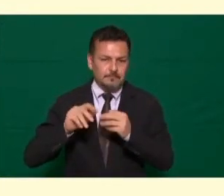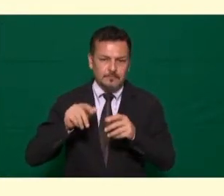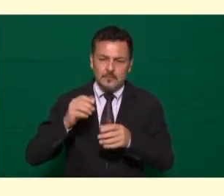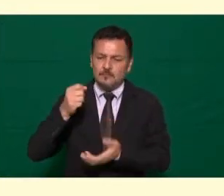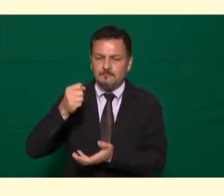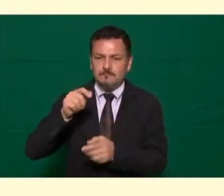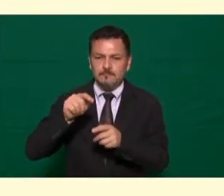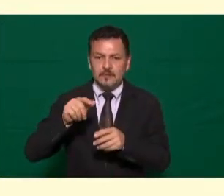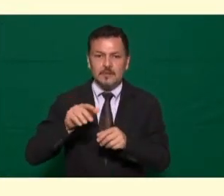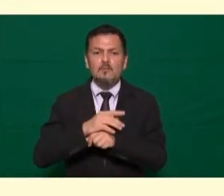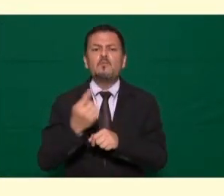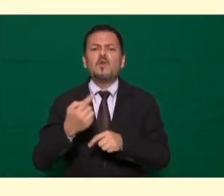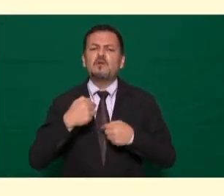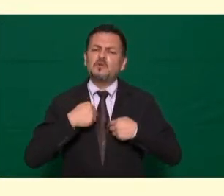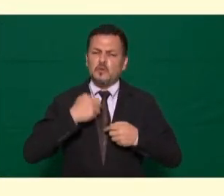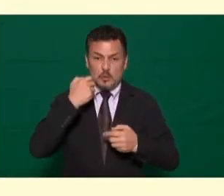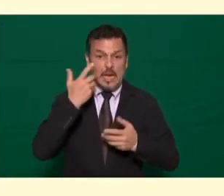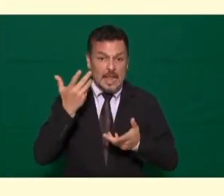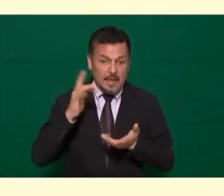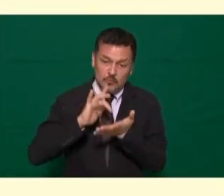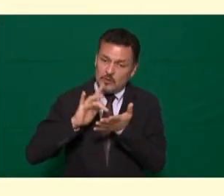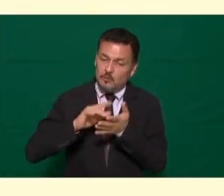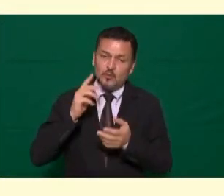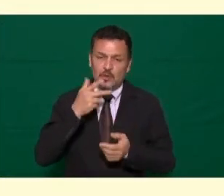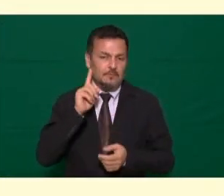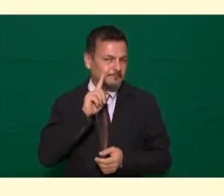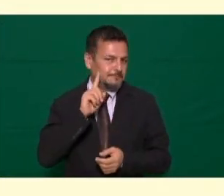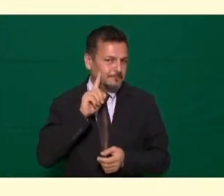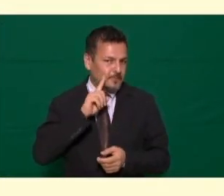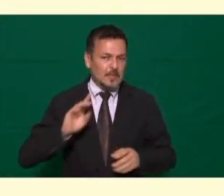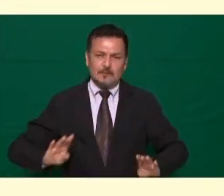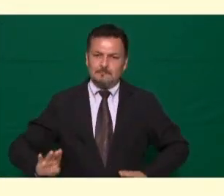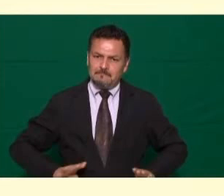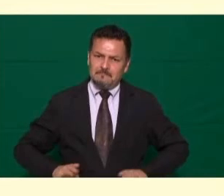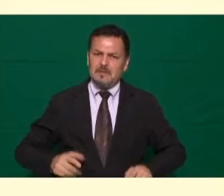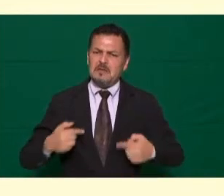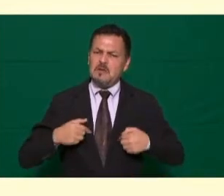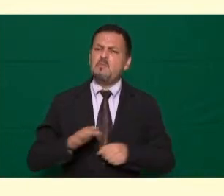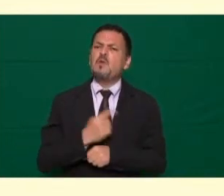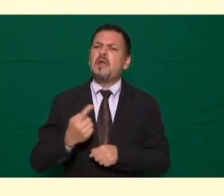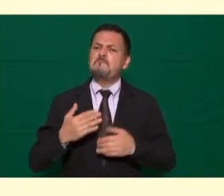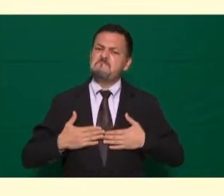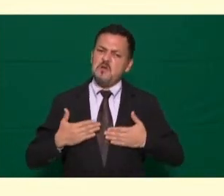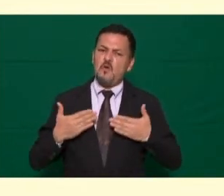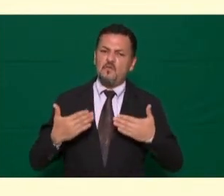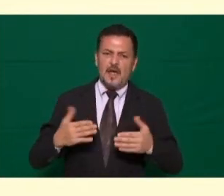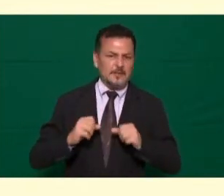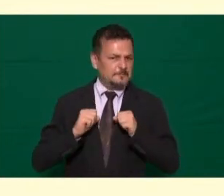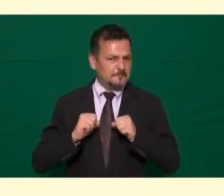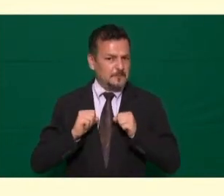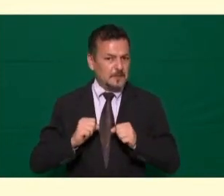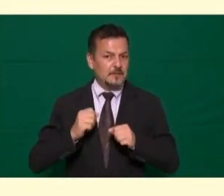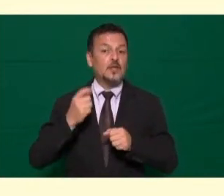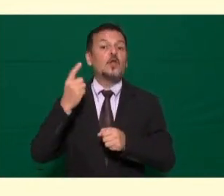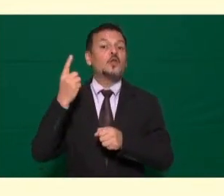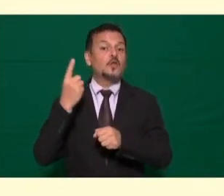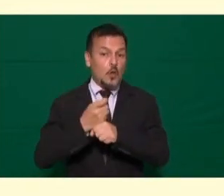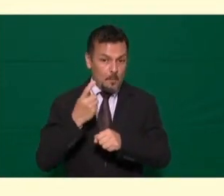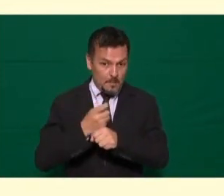Esta es una característica que nos da seguridad. Bueno, ya dije, lo primero